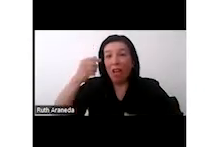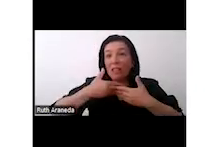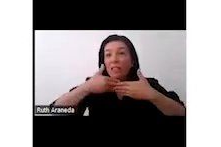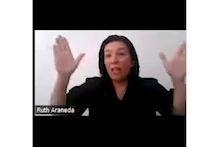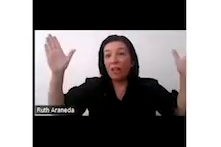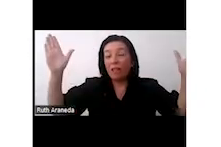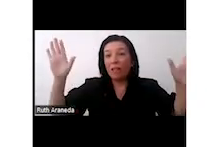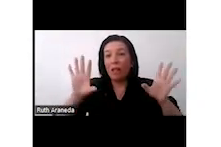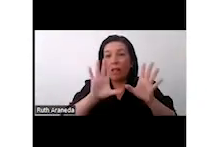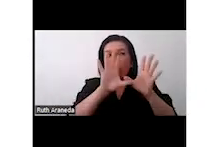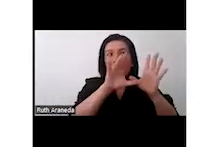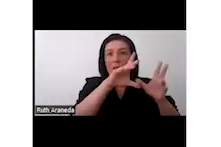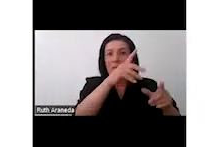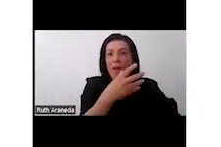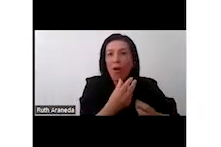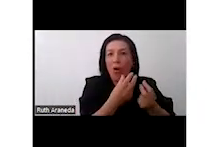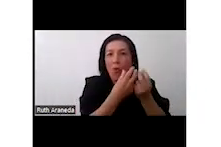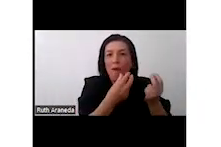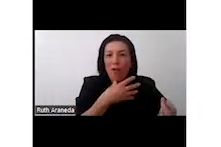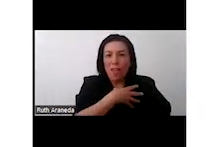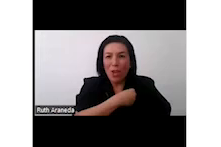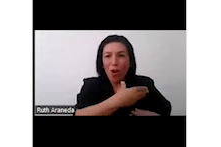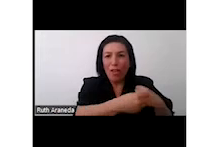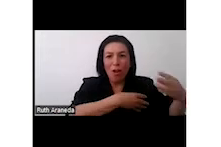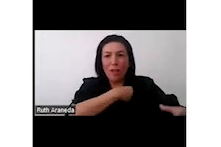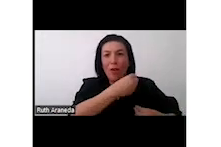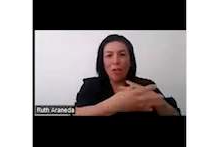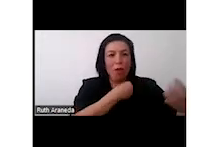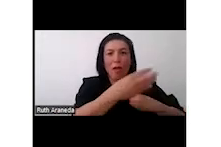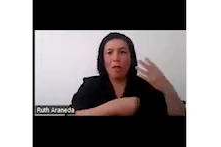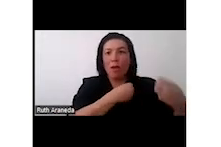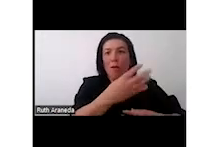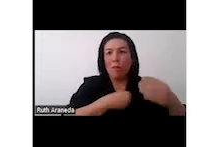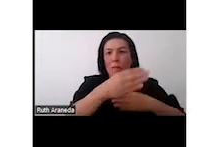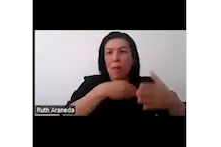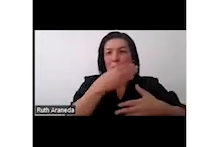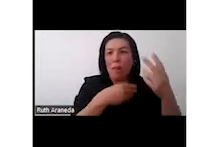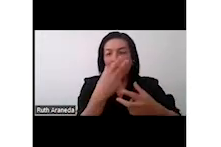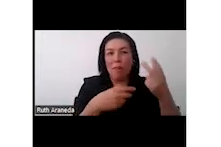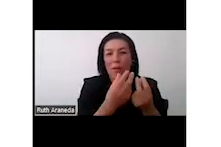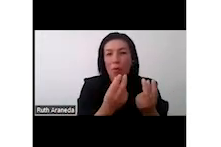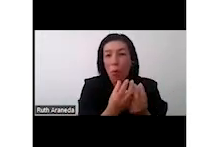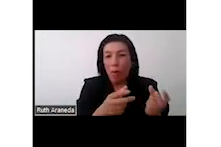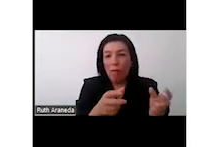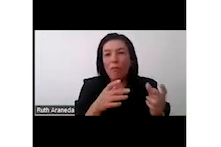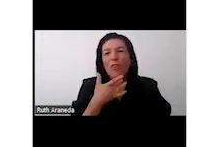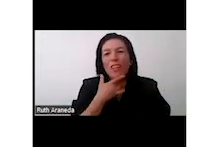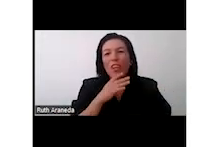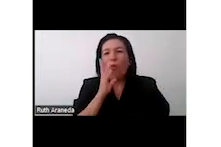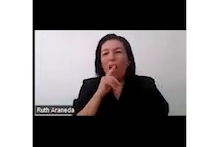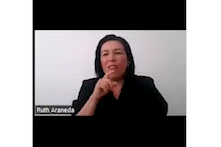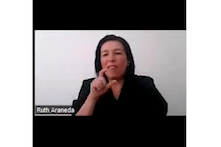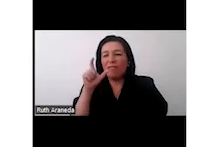se empieza a reproducir mucho más rápido de lo que debiera reproducirse porque aquí no tiene depredadores,